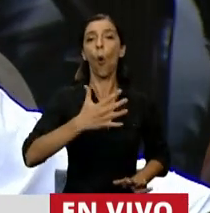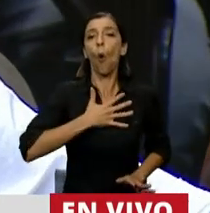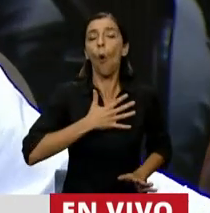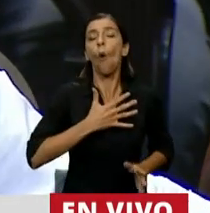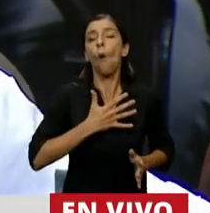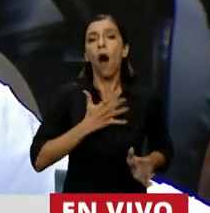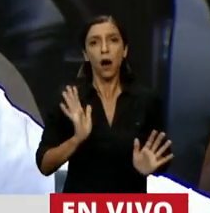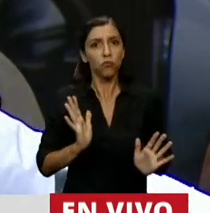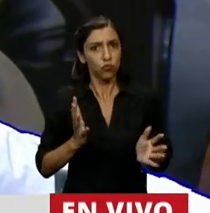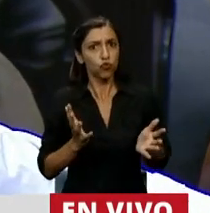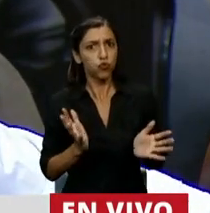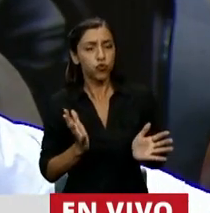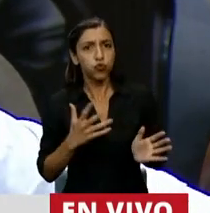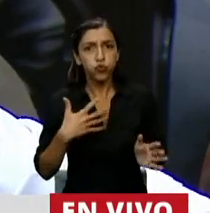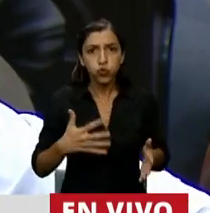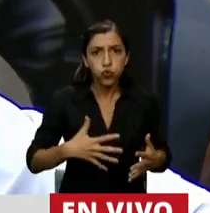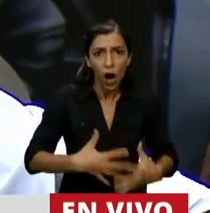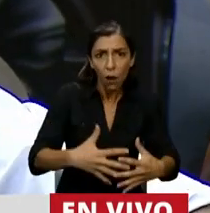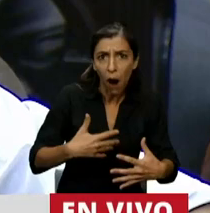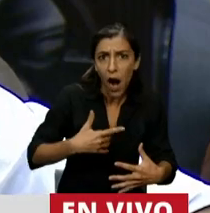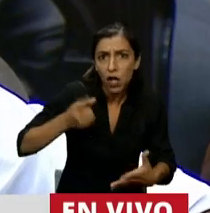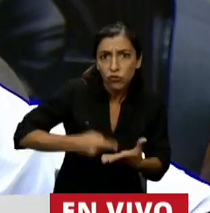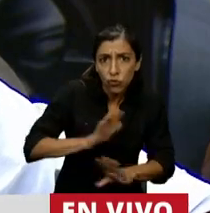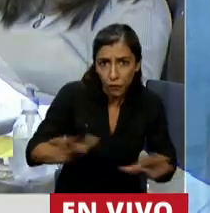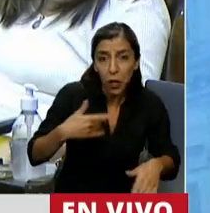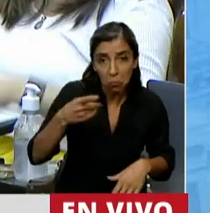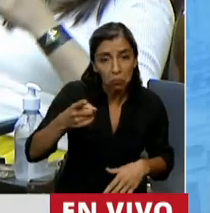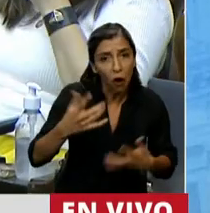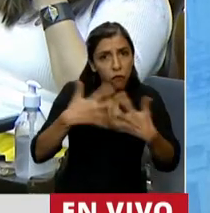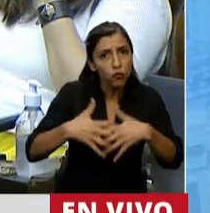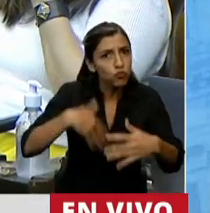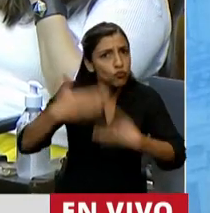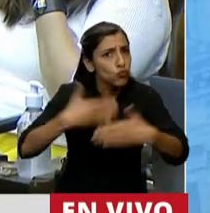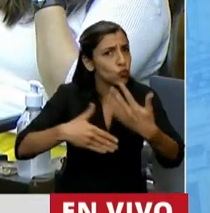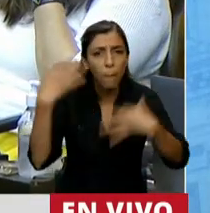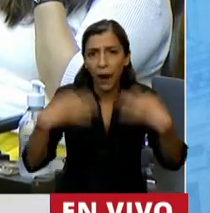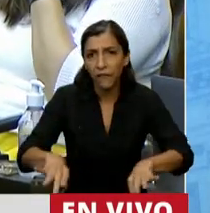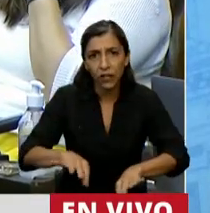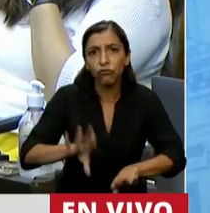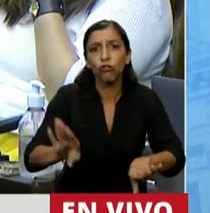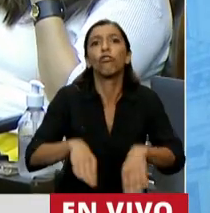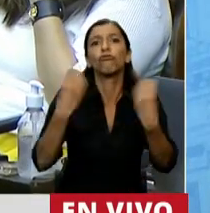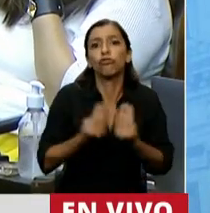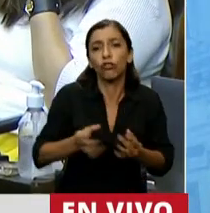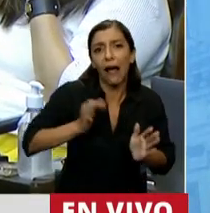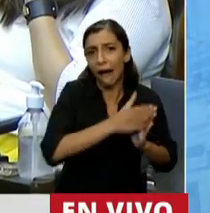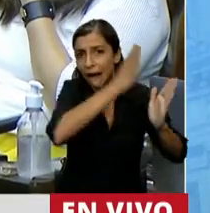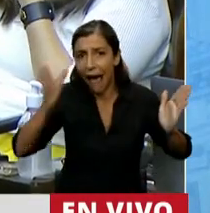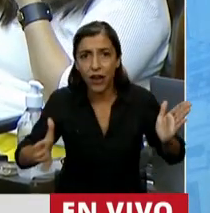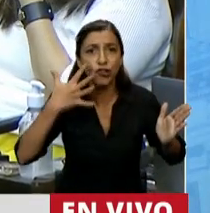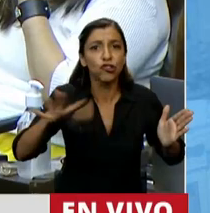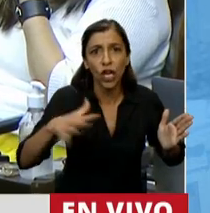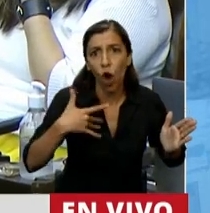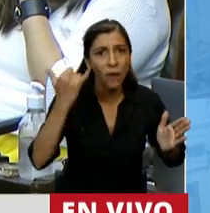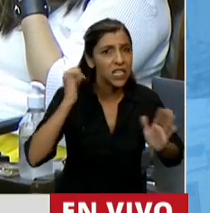funcionaba eficientemente la interrupción legal del embarazo y ya llevaban en un año más de 5.000 interrupciones del embarazo. Y